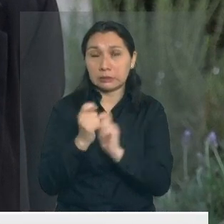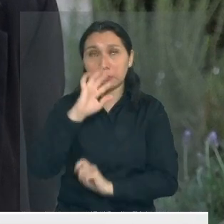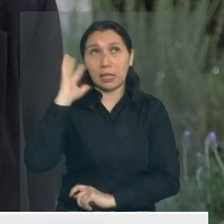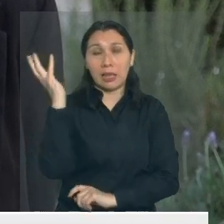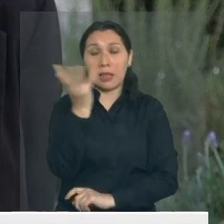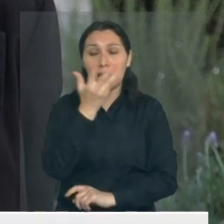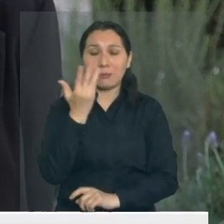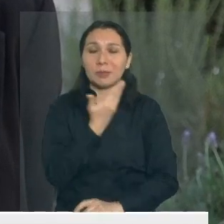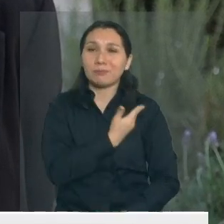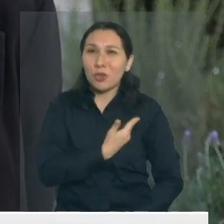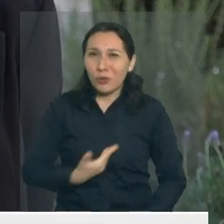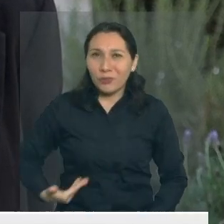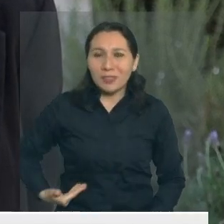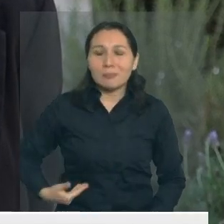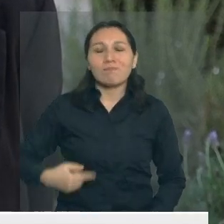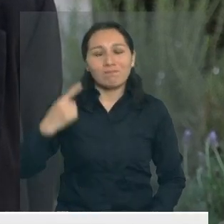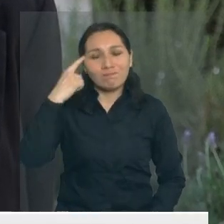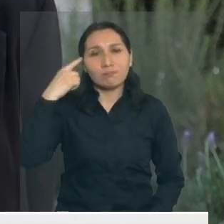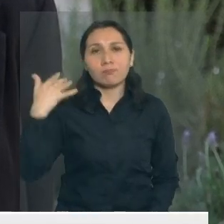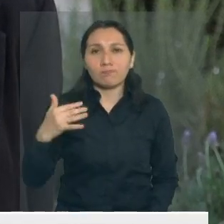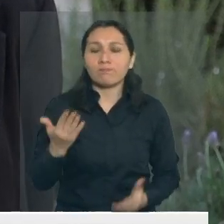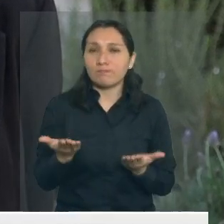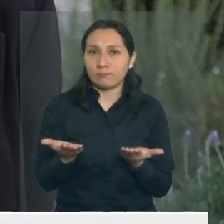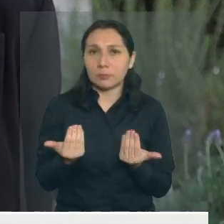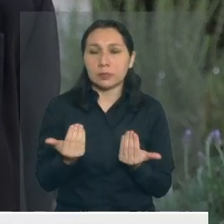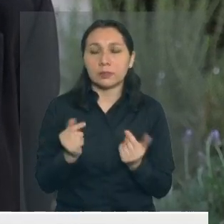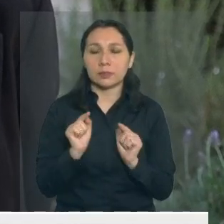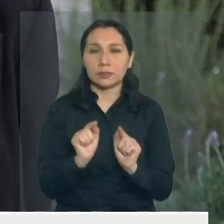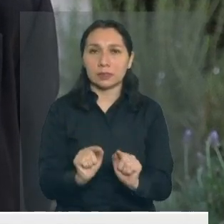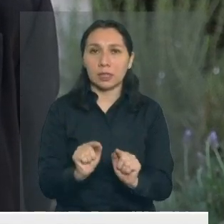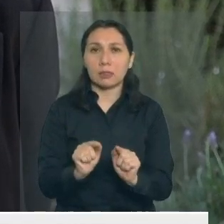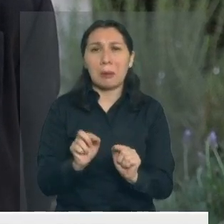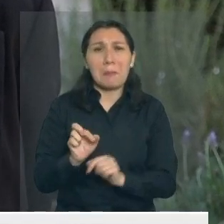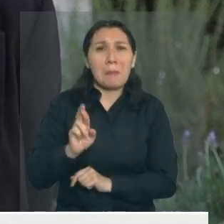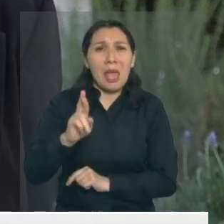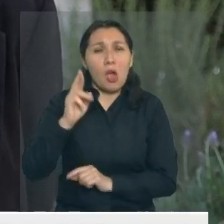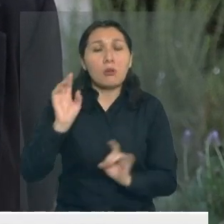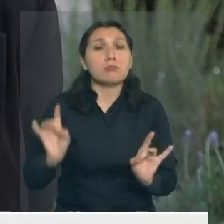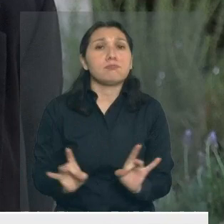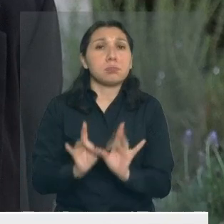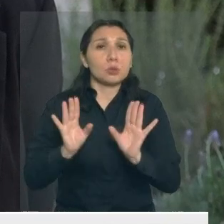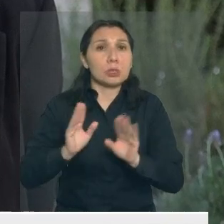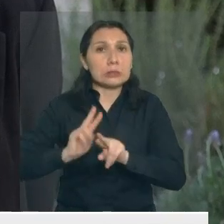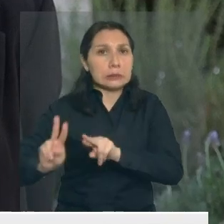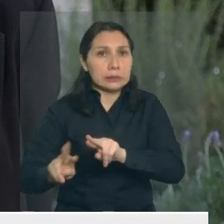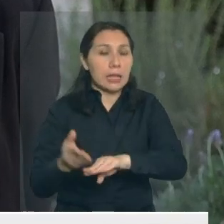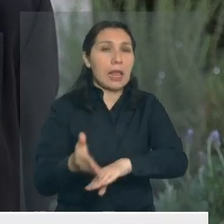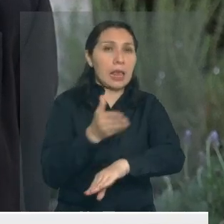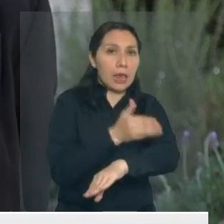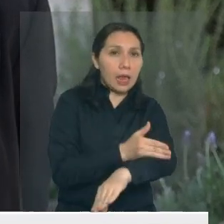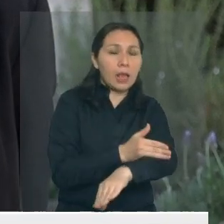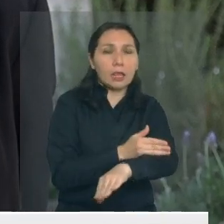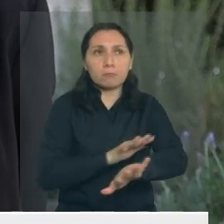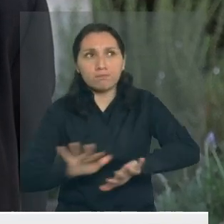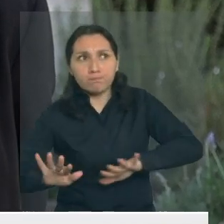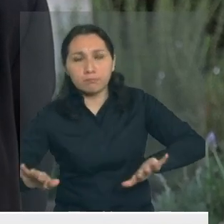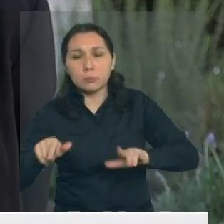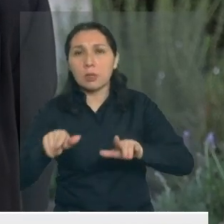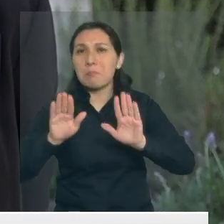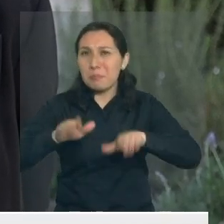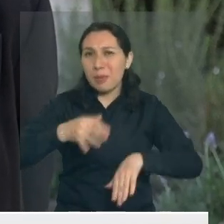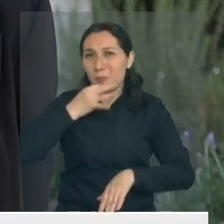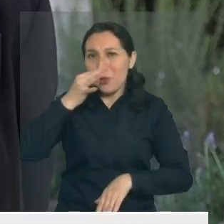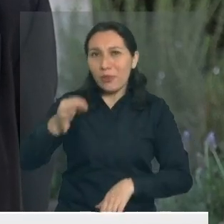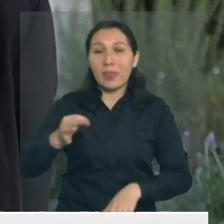como gobierno es muy necesario ponernos en los peores escenarios para estar preparados a la contingencia. Obviamente, tal como